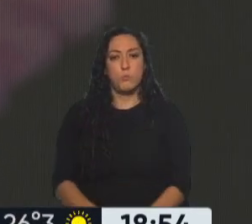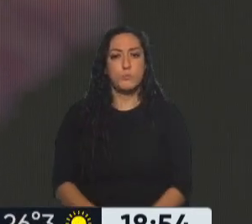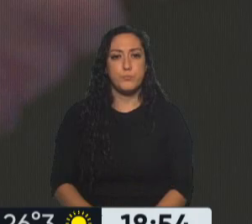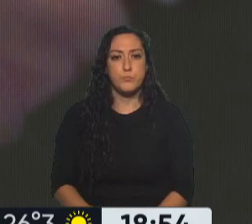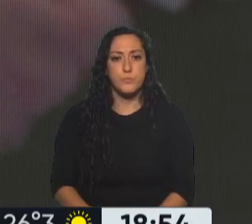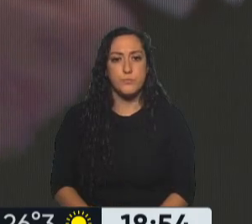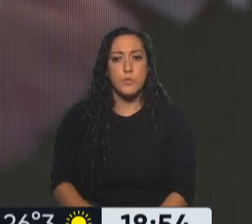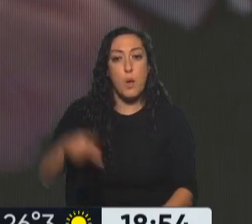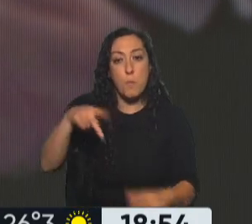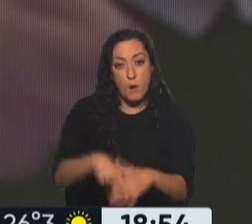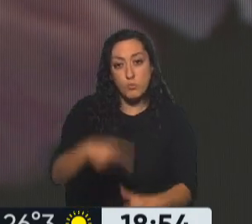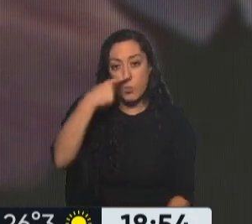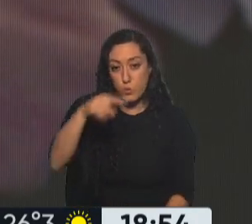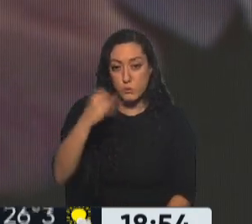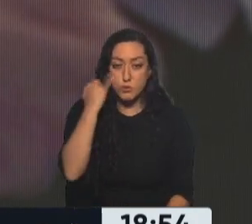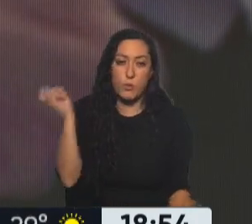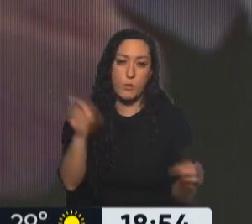Bien, hacemos la última pausa, ya volvemos.